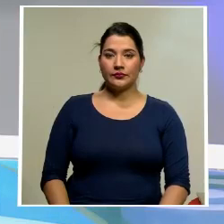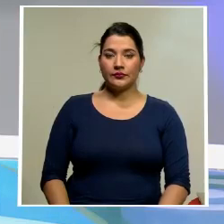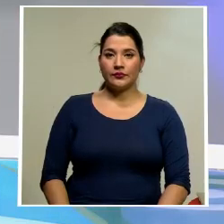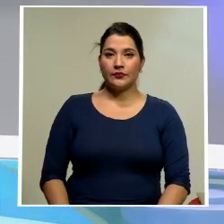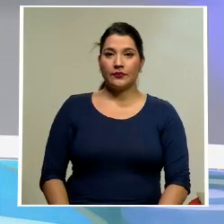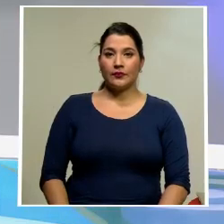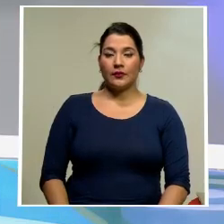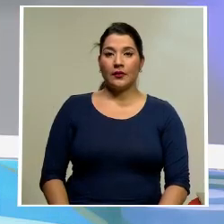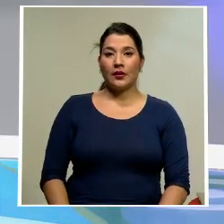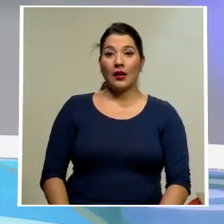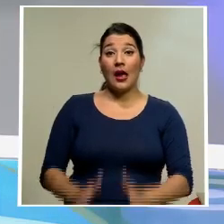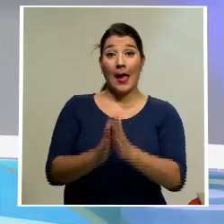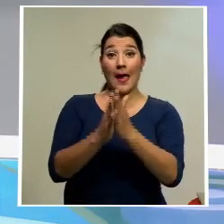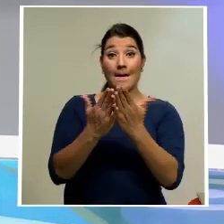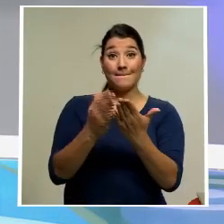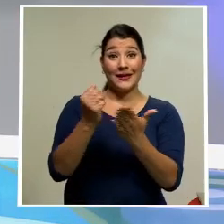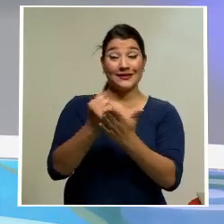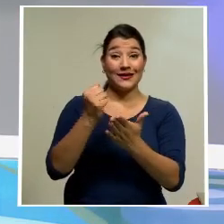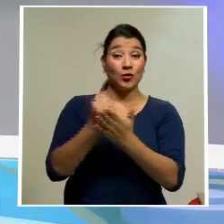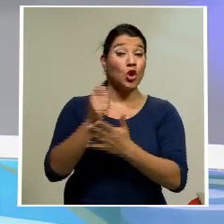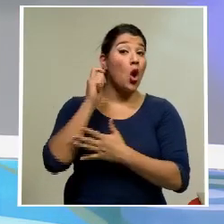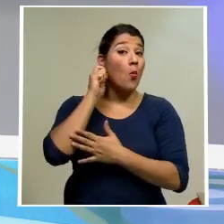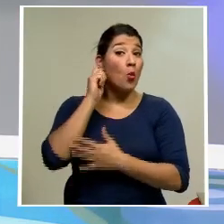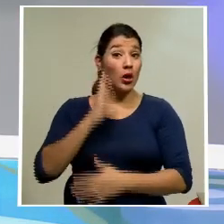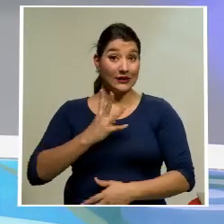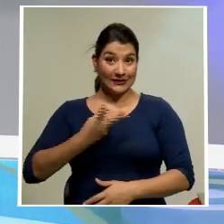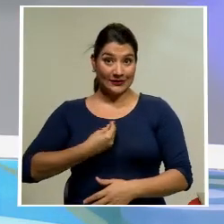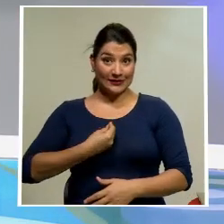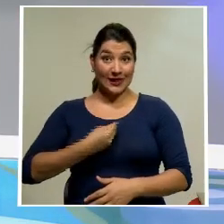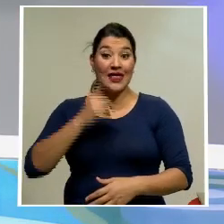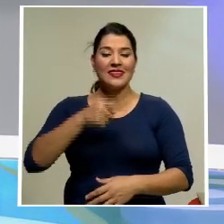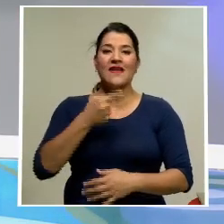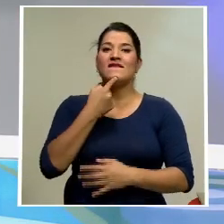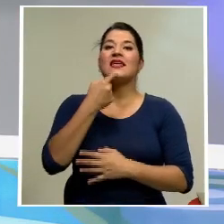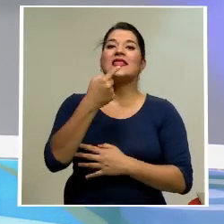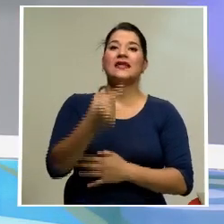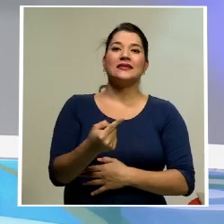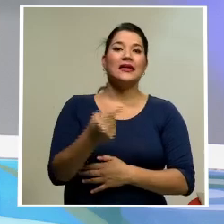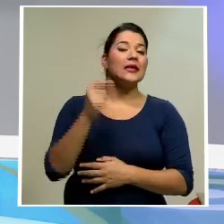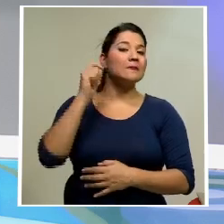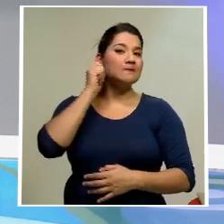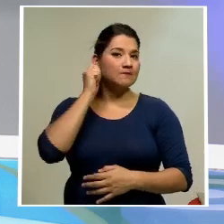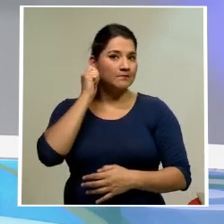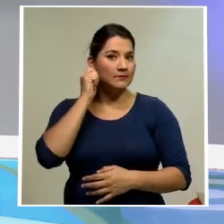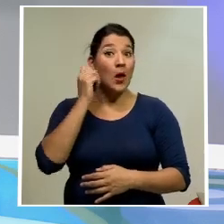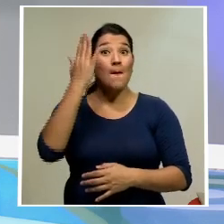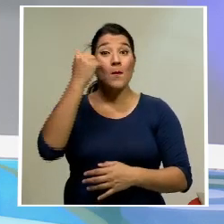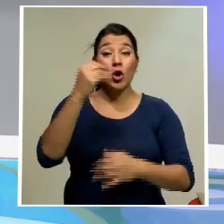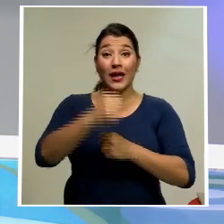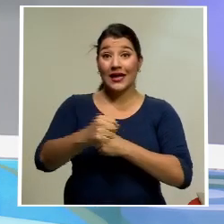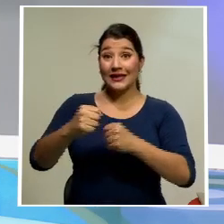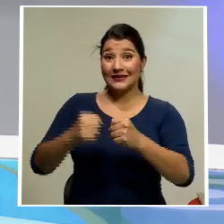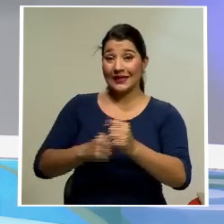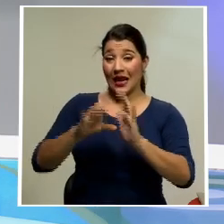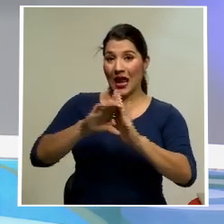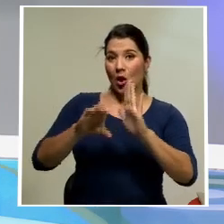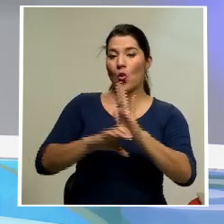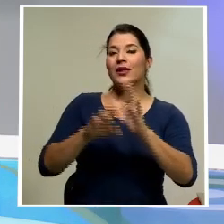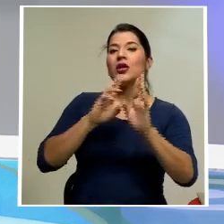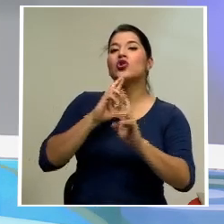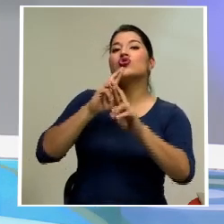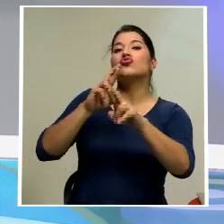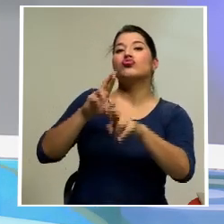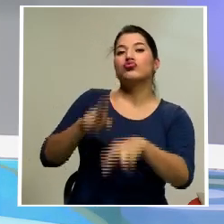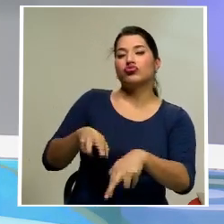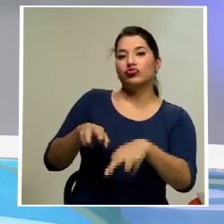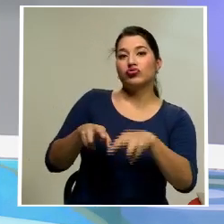El pasaporte de una mujer trans deberá indicar su género femenino. Esto luego de que la Sala Constitucional resolviera un recurso de amparo